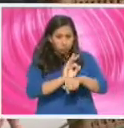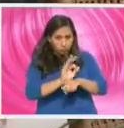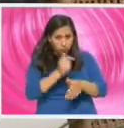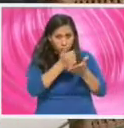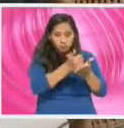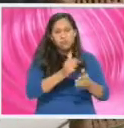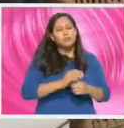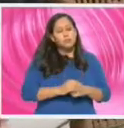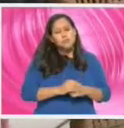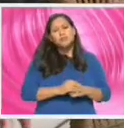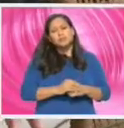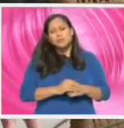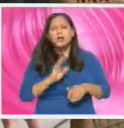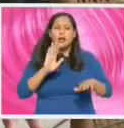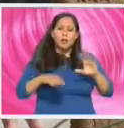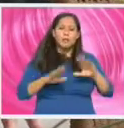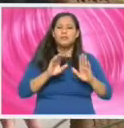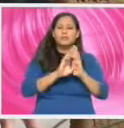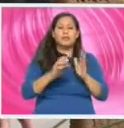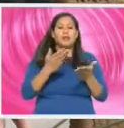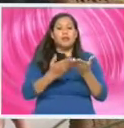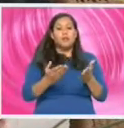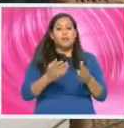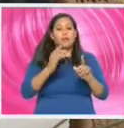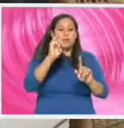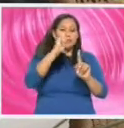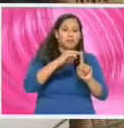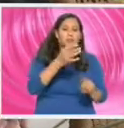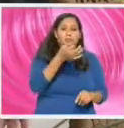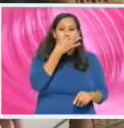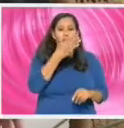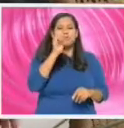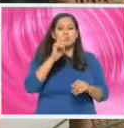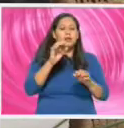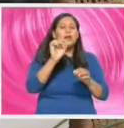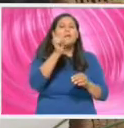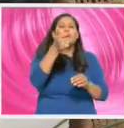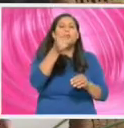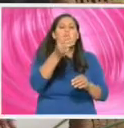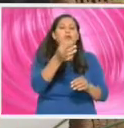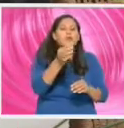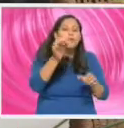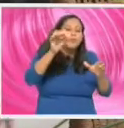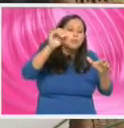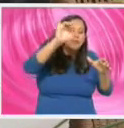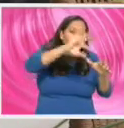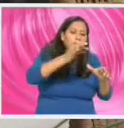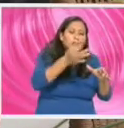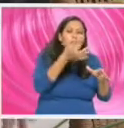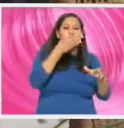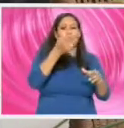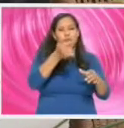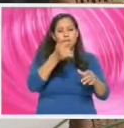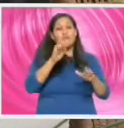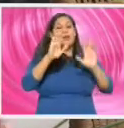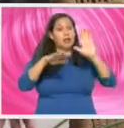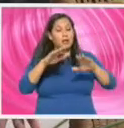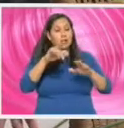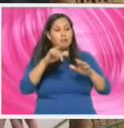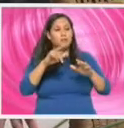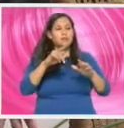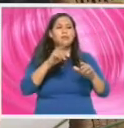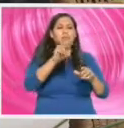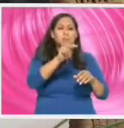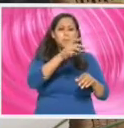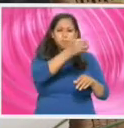Puede mediar eso, sin embargo ahora los anticonceptivos que utilizamos en la actualidad son microdosis. Entonces a veces al contrario, a veces cuando se regula el